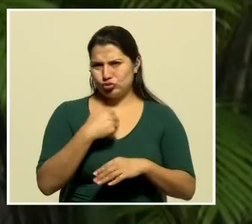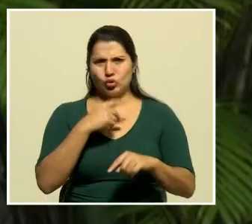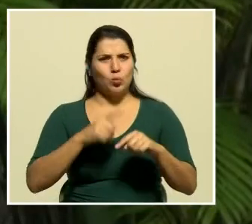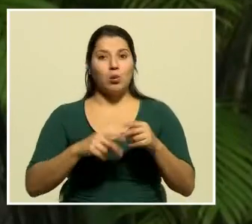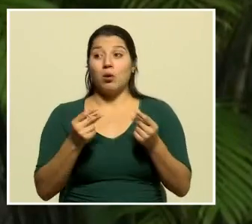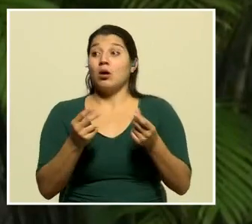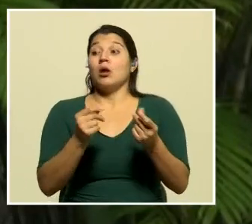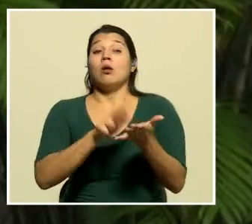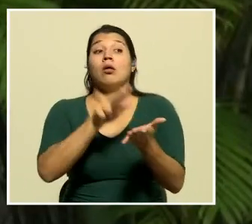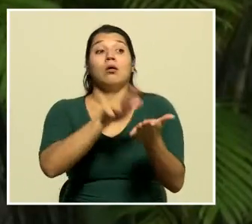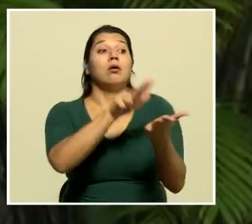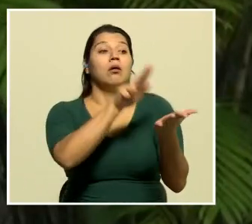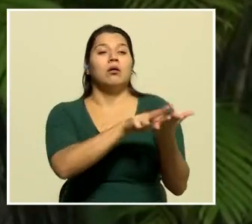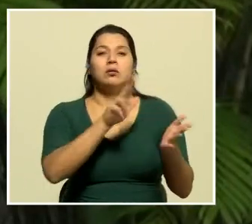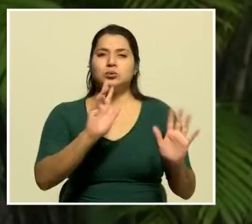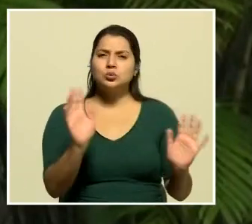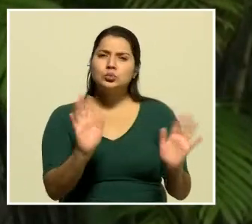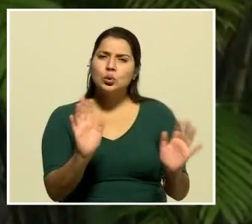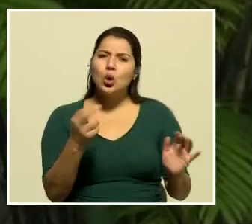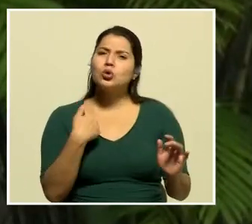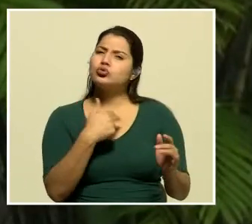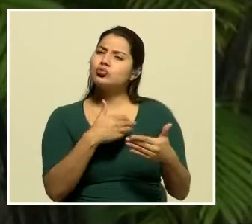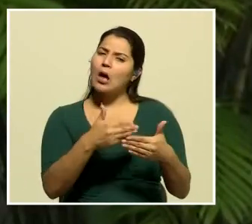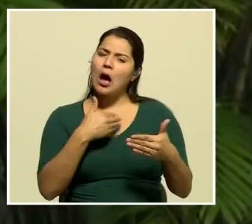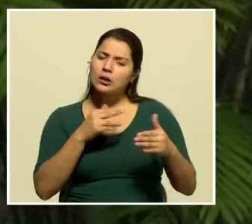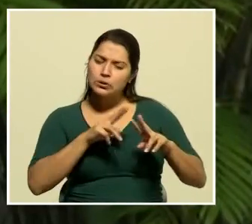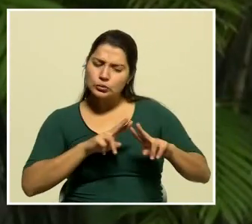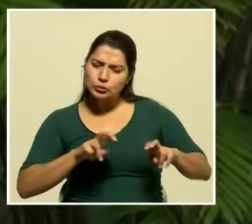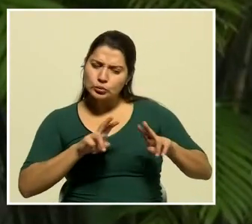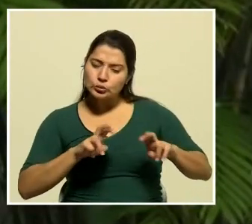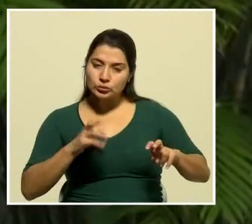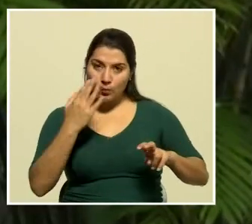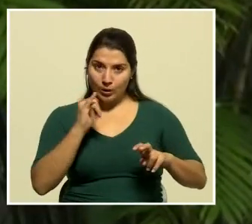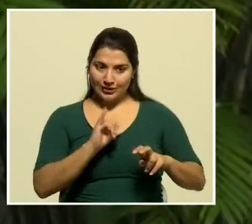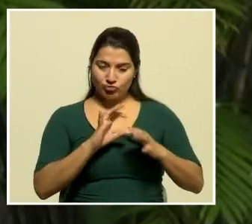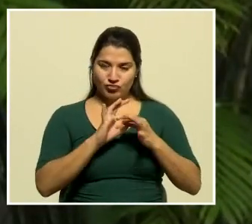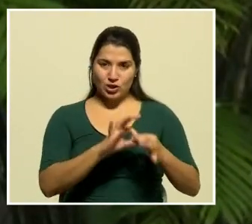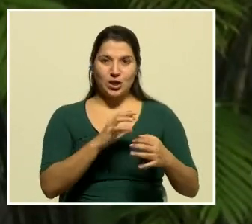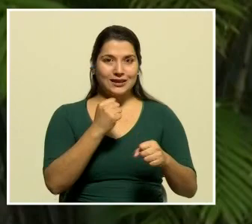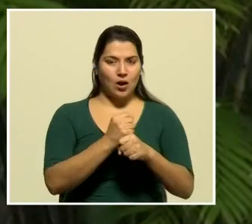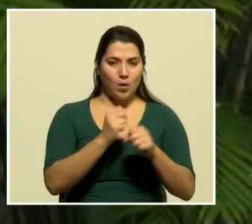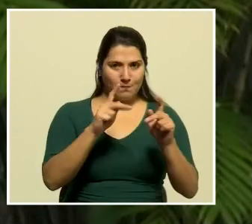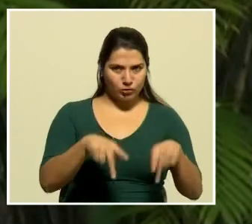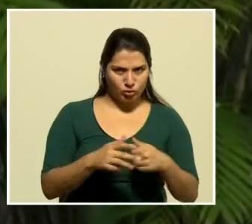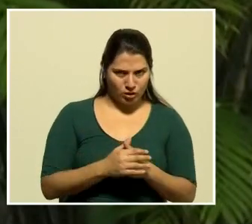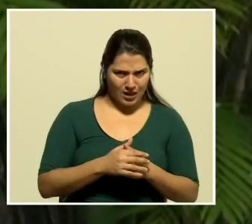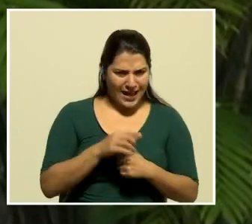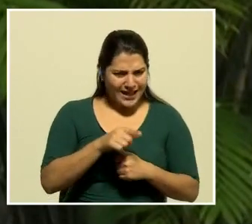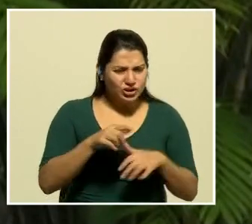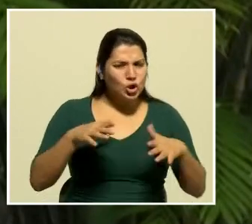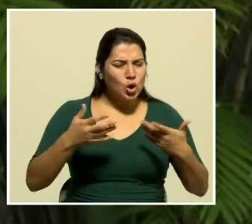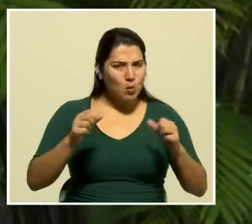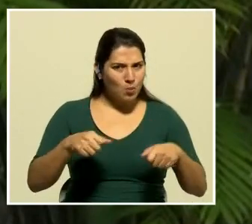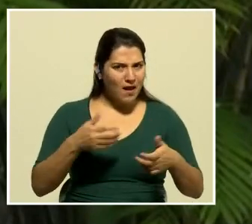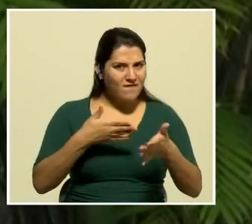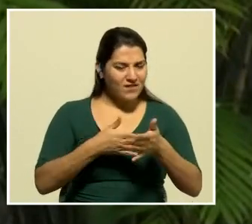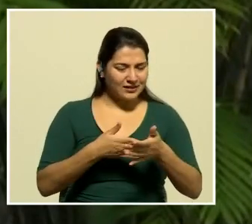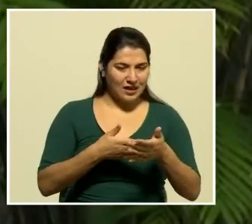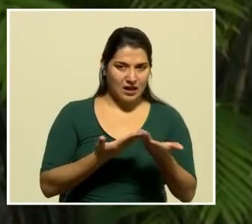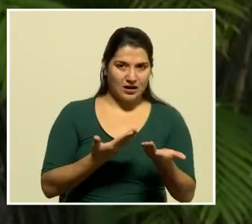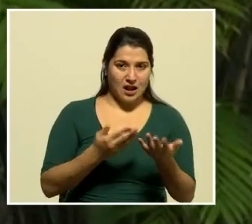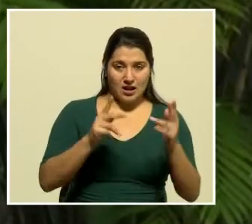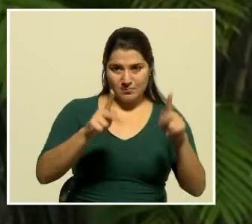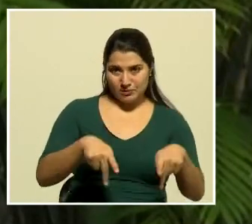la carrera, hay que estudiarlos muy bien porque estamos hablando del trabajo de las personas y de cómo va a afectar el trabajo de las personas, así que creo